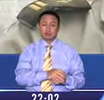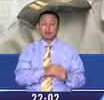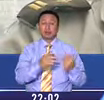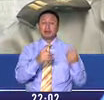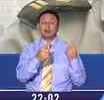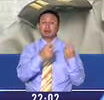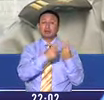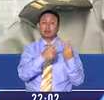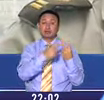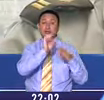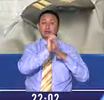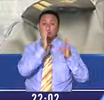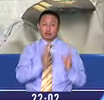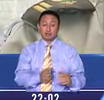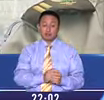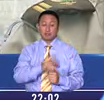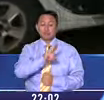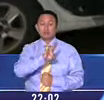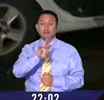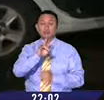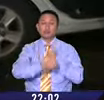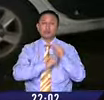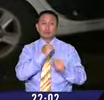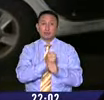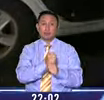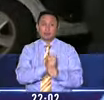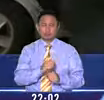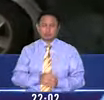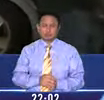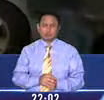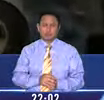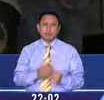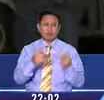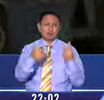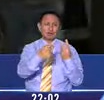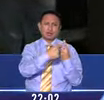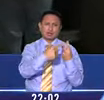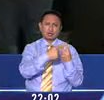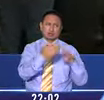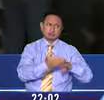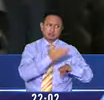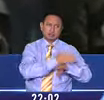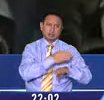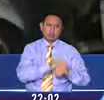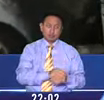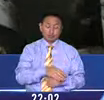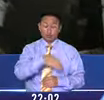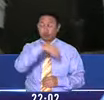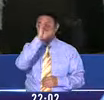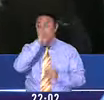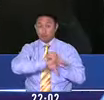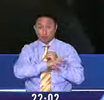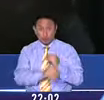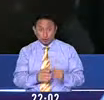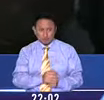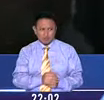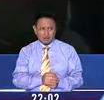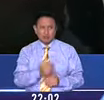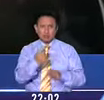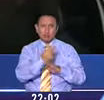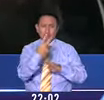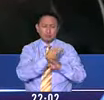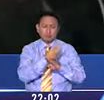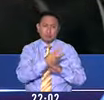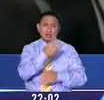persona igual, ecuatoriano, de 27 años de edad. Lo que sorprende es que uno de los dos capturados tiene un amplio historial delictivo. Tantas veces ha